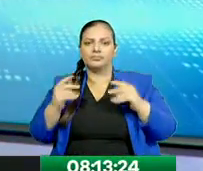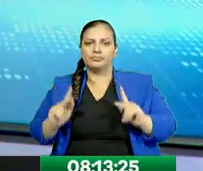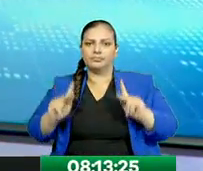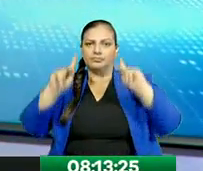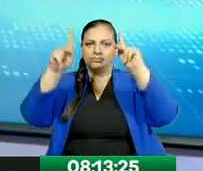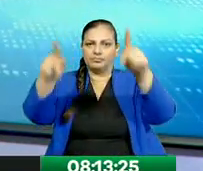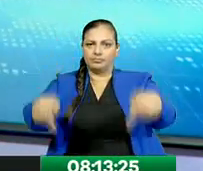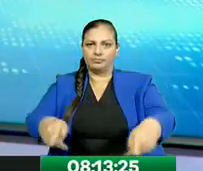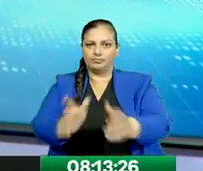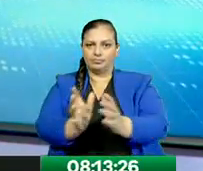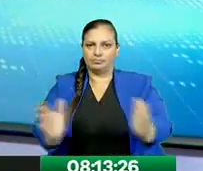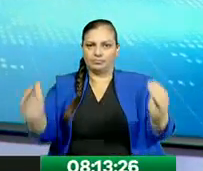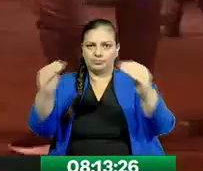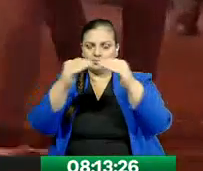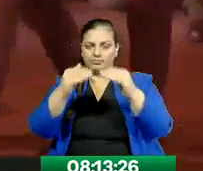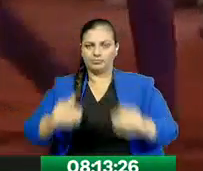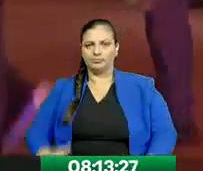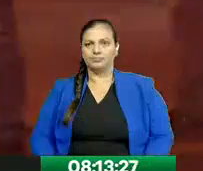vida.